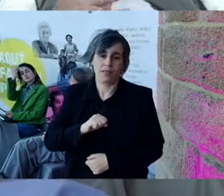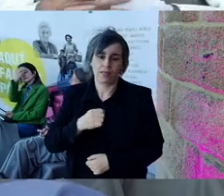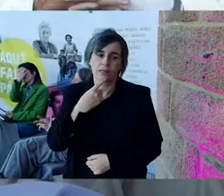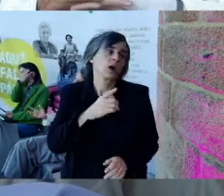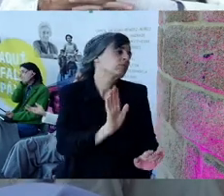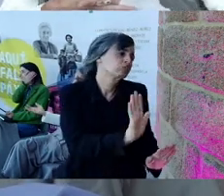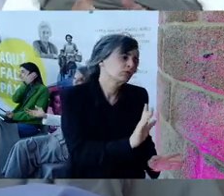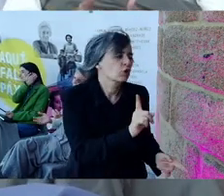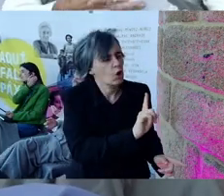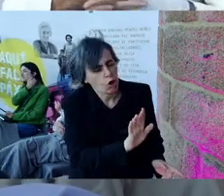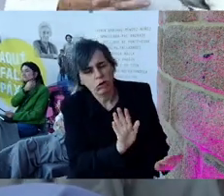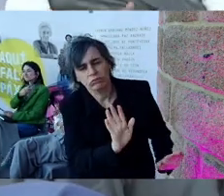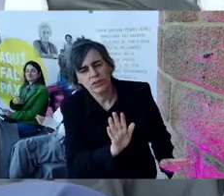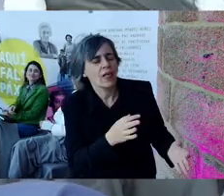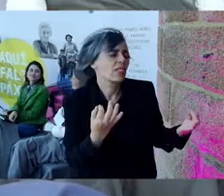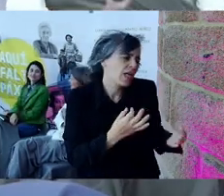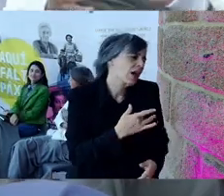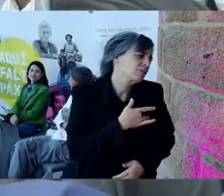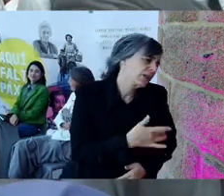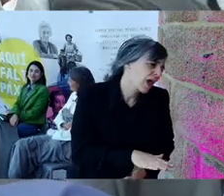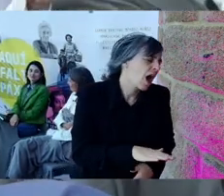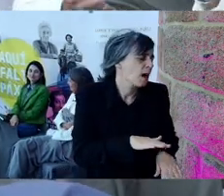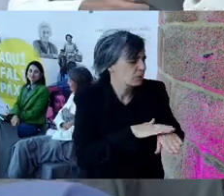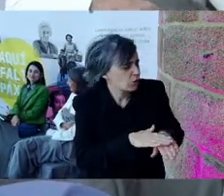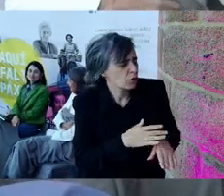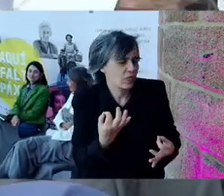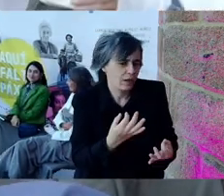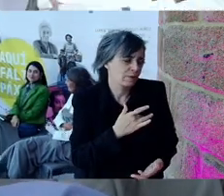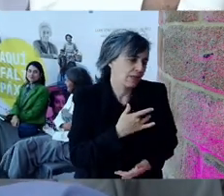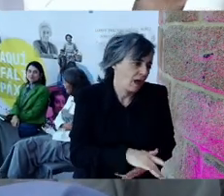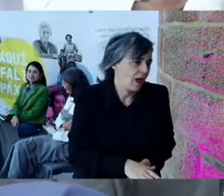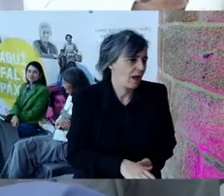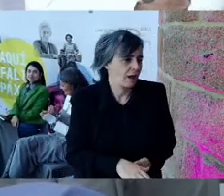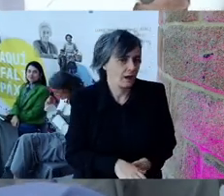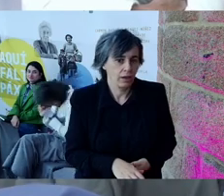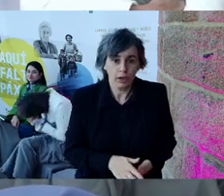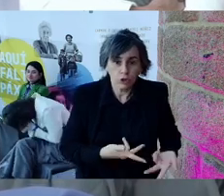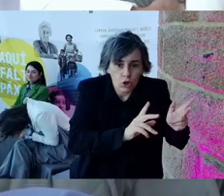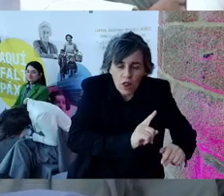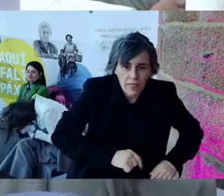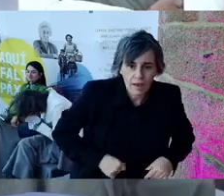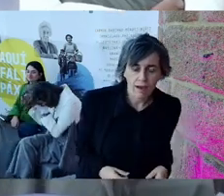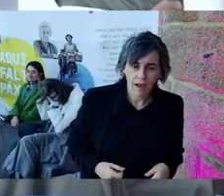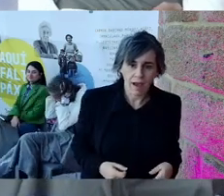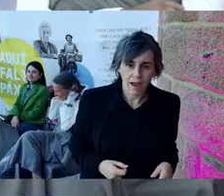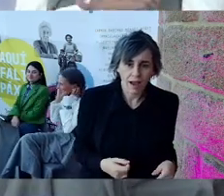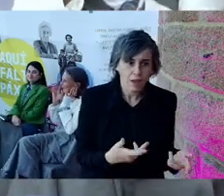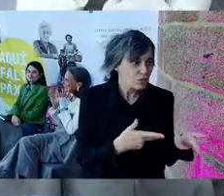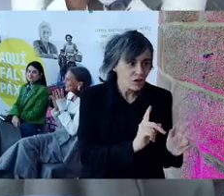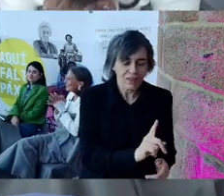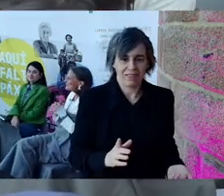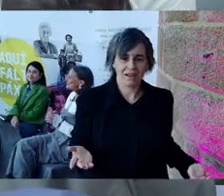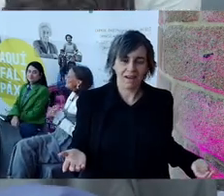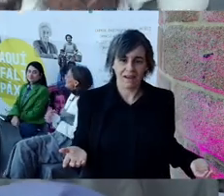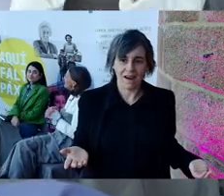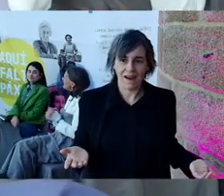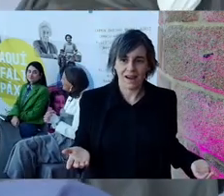Xelmírez y dice, no, mi señora, no, imagina, hay que perdonarlos, hay que ser magnánimo. Y no le dejan, y